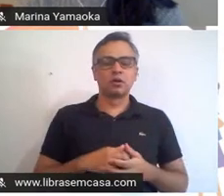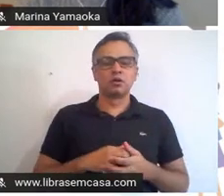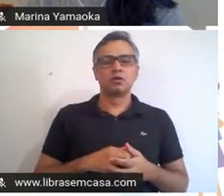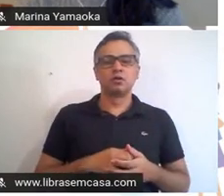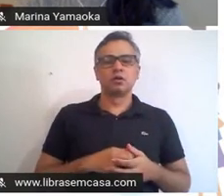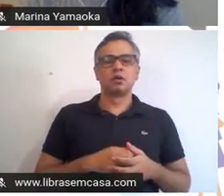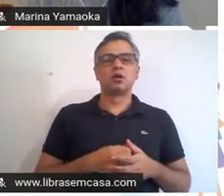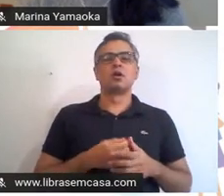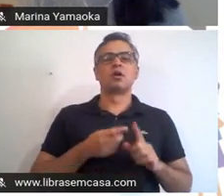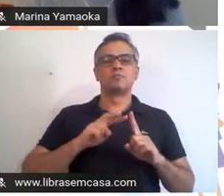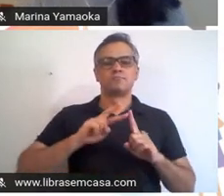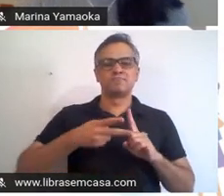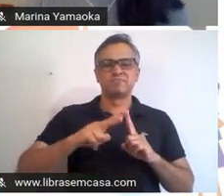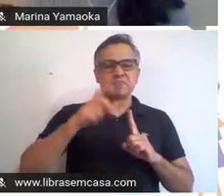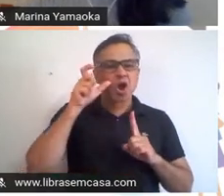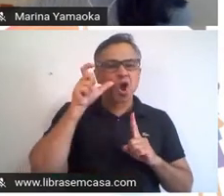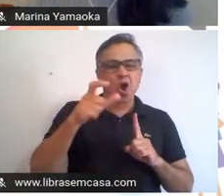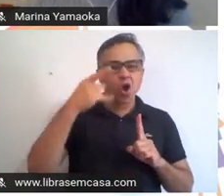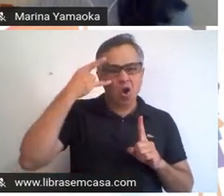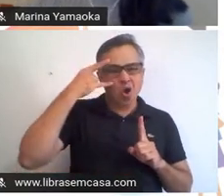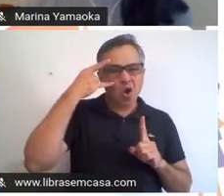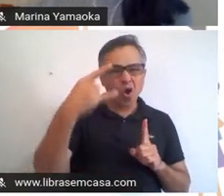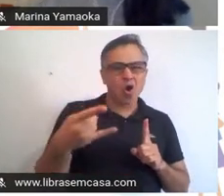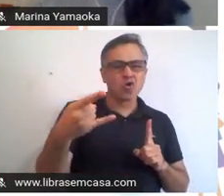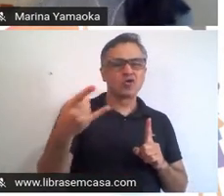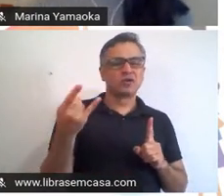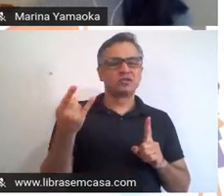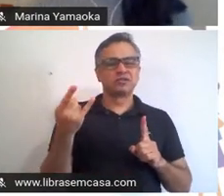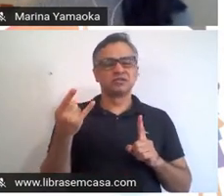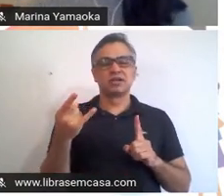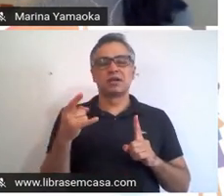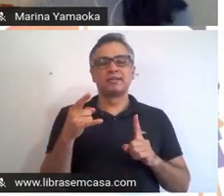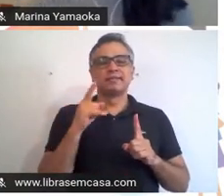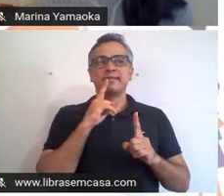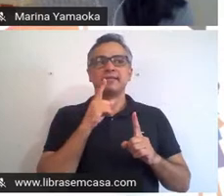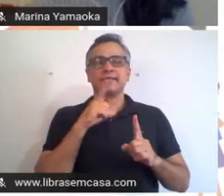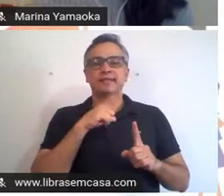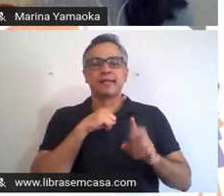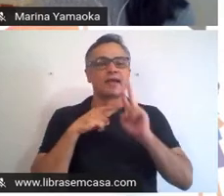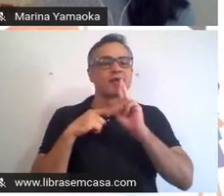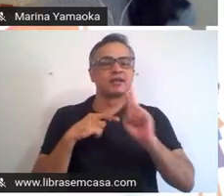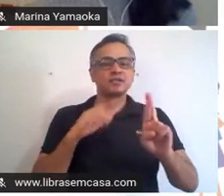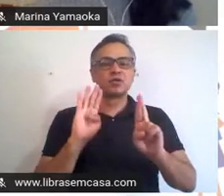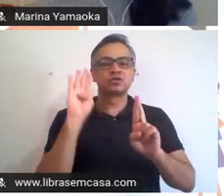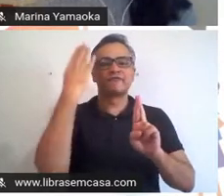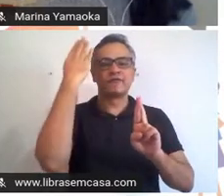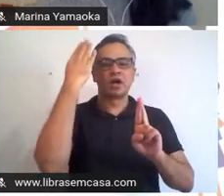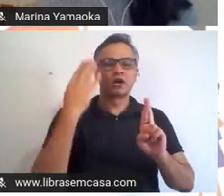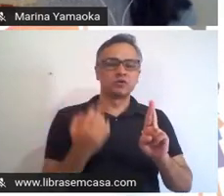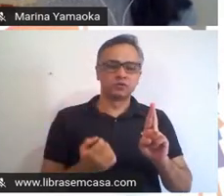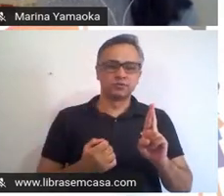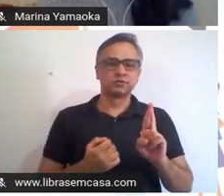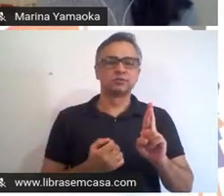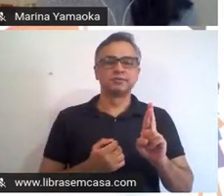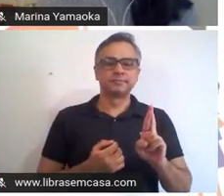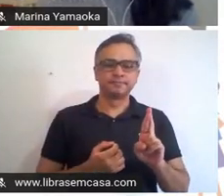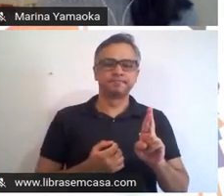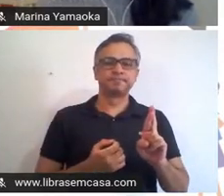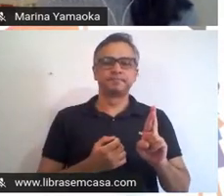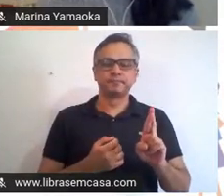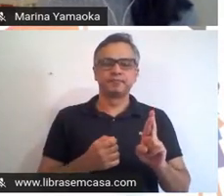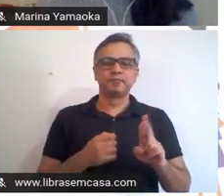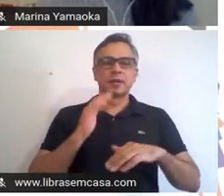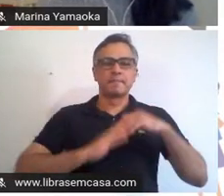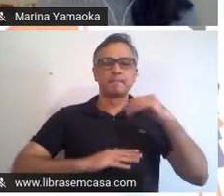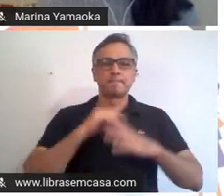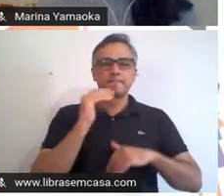multiplicar sus ganancias o presentando falsas soluciones o buscando cómo hacer, cómo realizar las prácticas que les